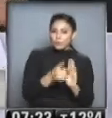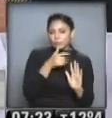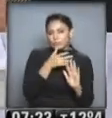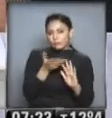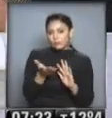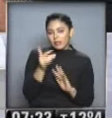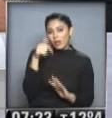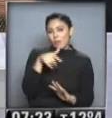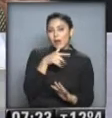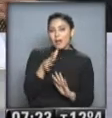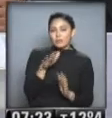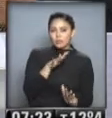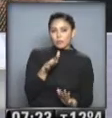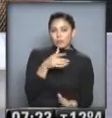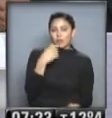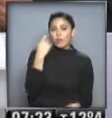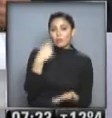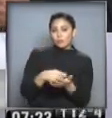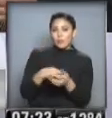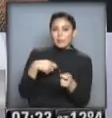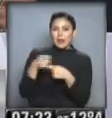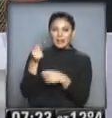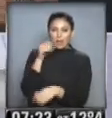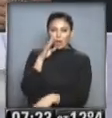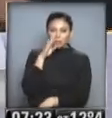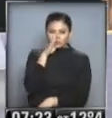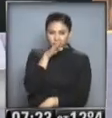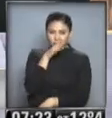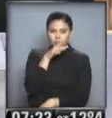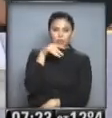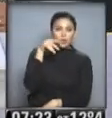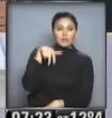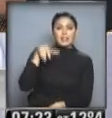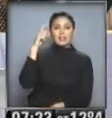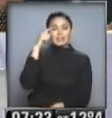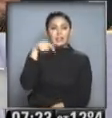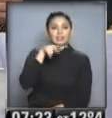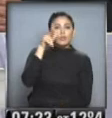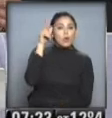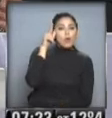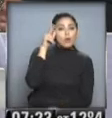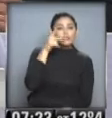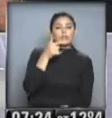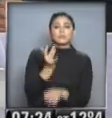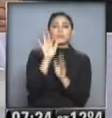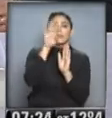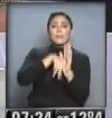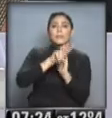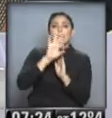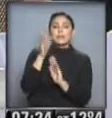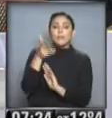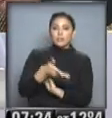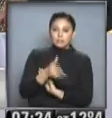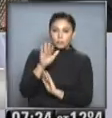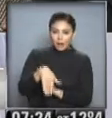del valor que hoy se cobra en el mercado marginal, es decir, 8 por 10, es decir, con un descuento del 20%, es